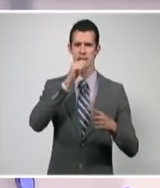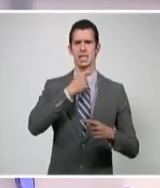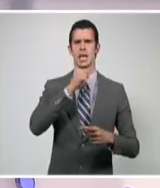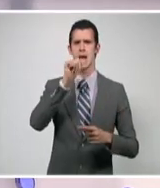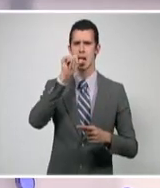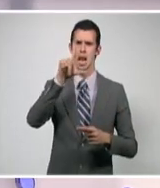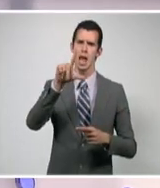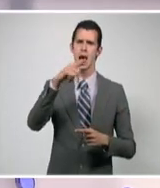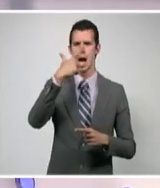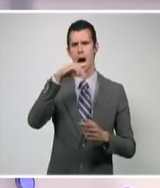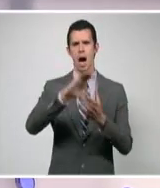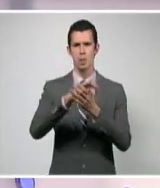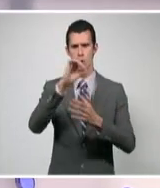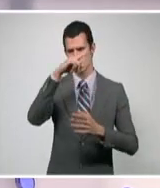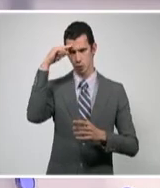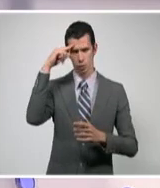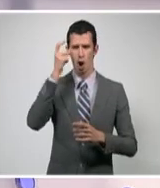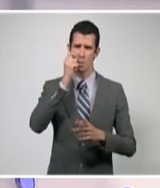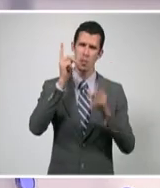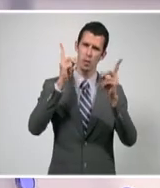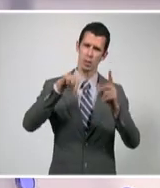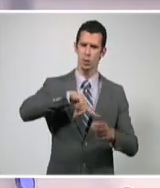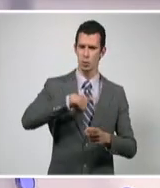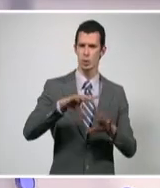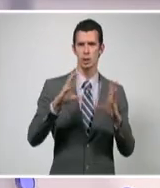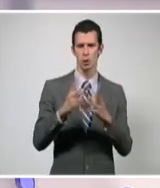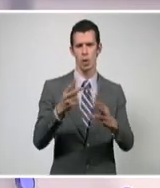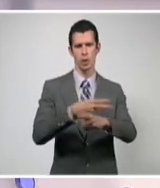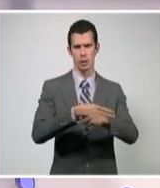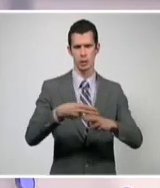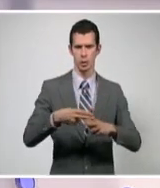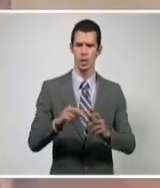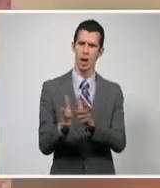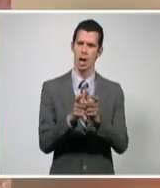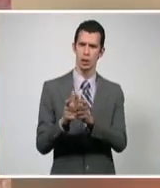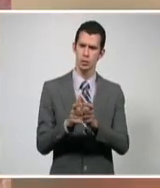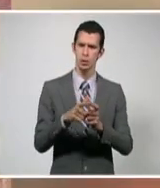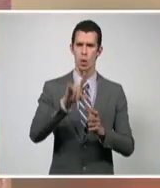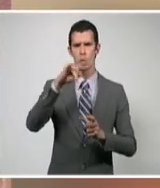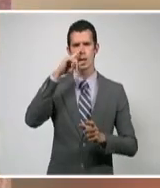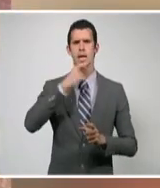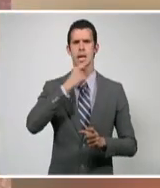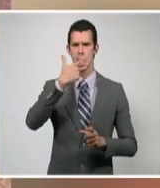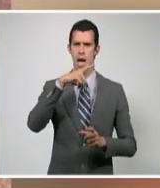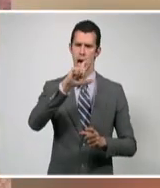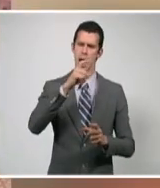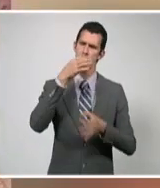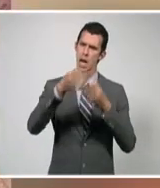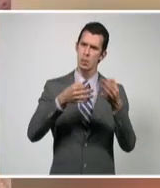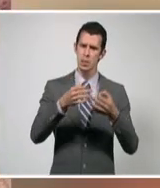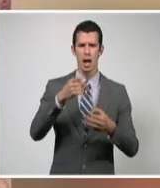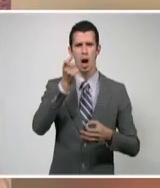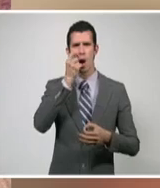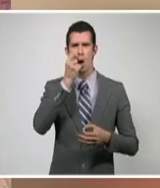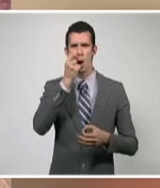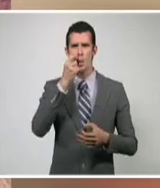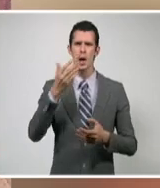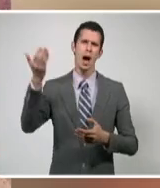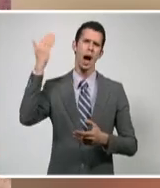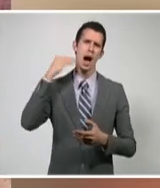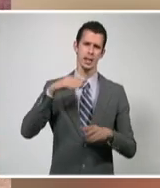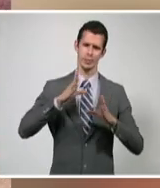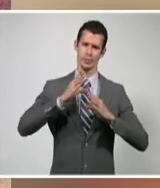de Cultura, el Instituto Cubano del Libro y la Unión de Escritores y Artistas de Cuba. En su vasta carrera ejerció como profesor en el Instituto